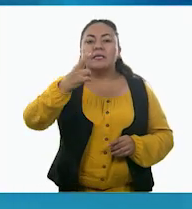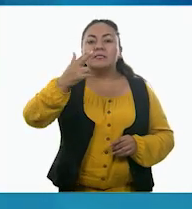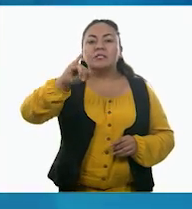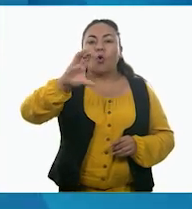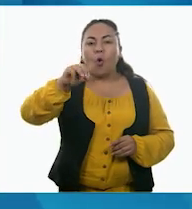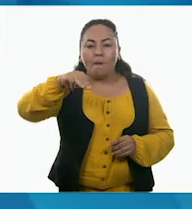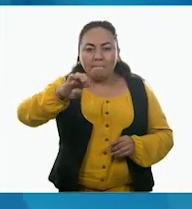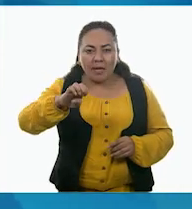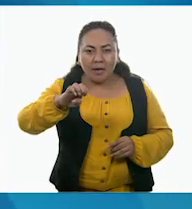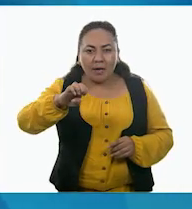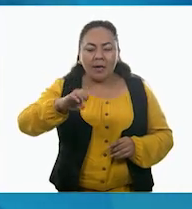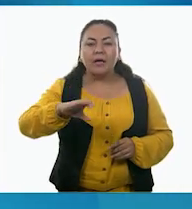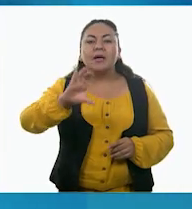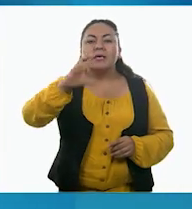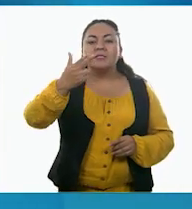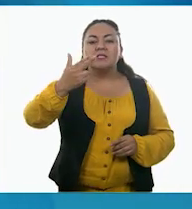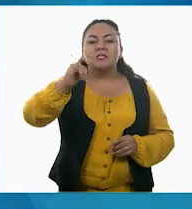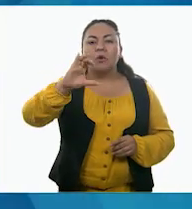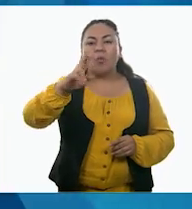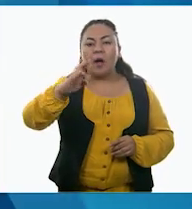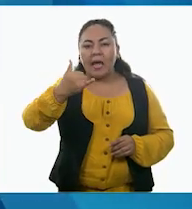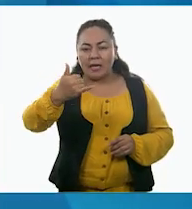chicome, chicuegi,